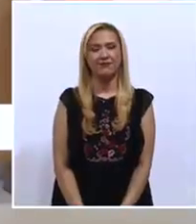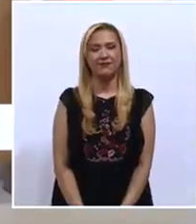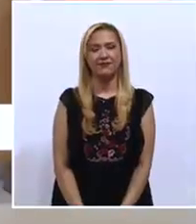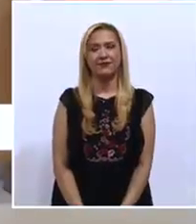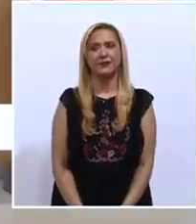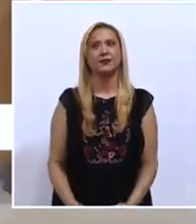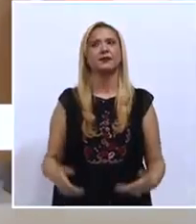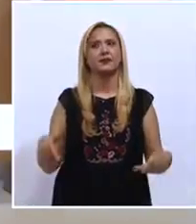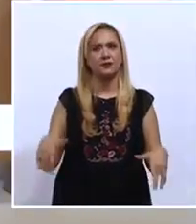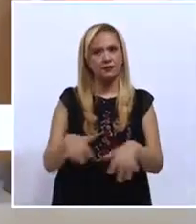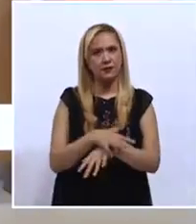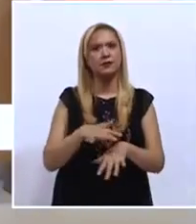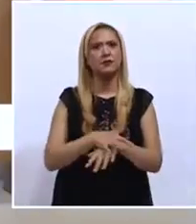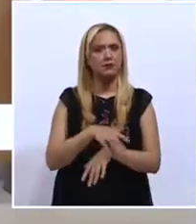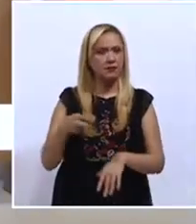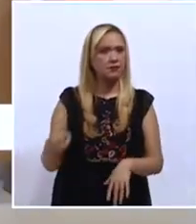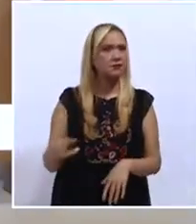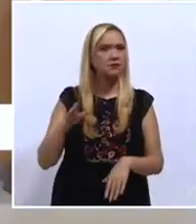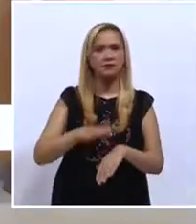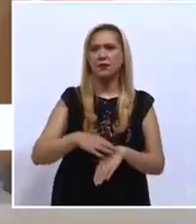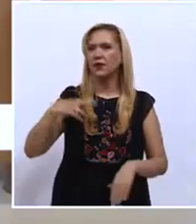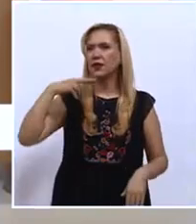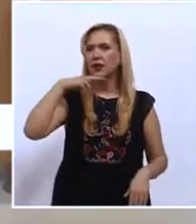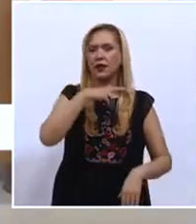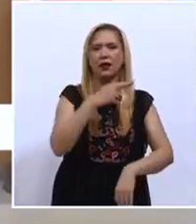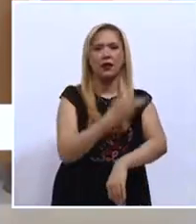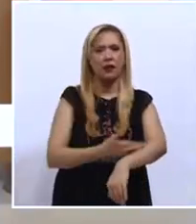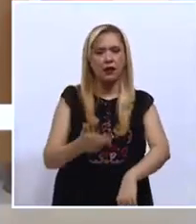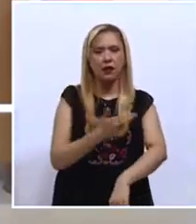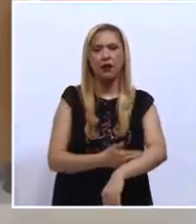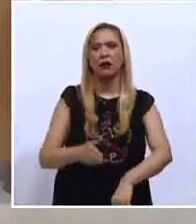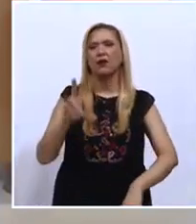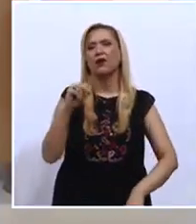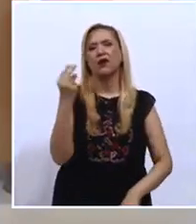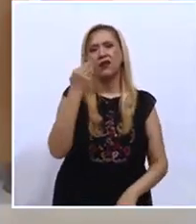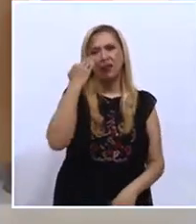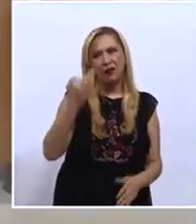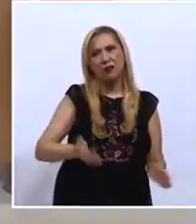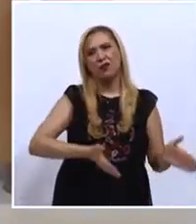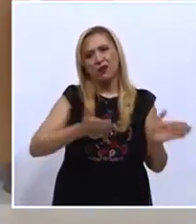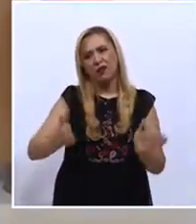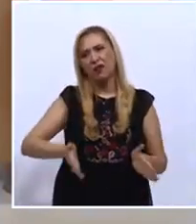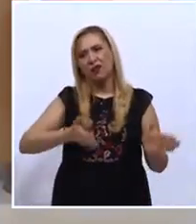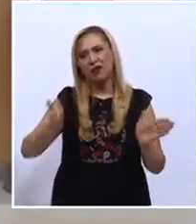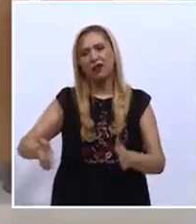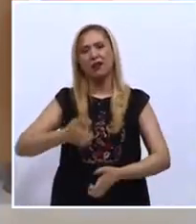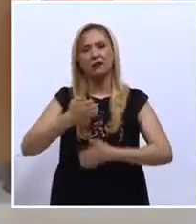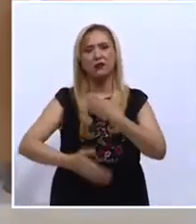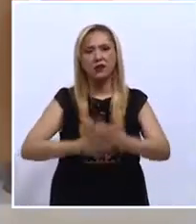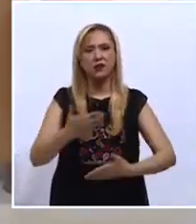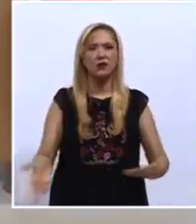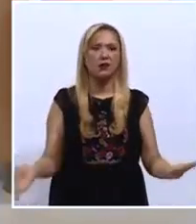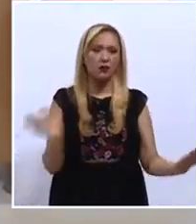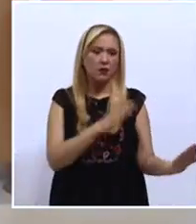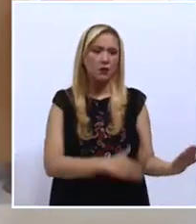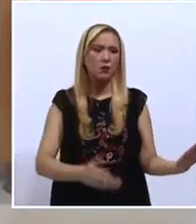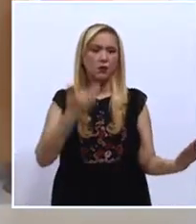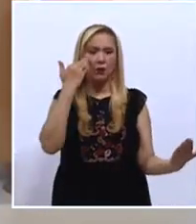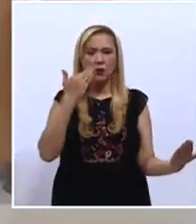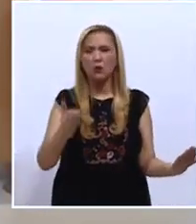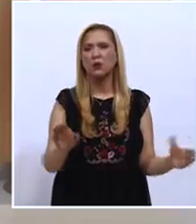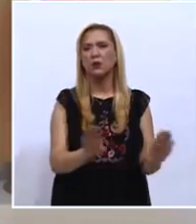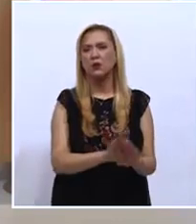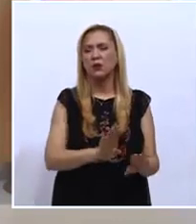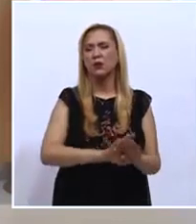Tal plataforma agiliza los procedimientos y evita dilaciones innecesarias en los expedientes tramitados ante los tribunales